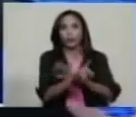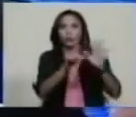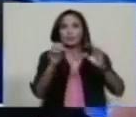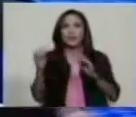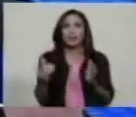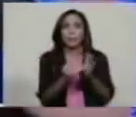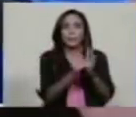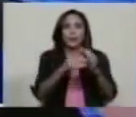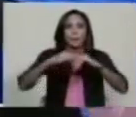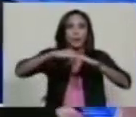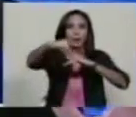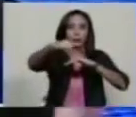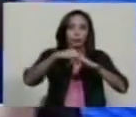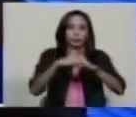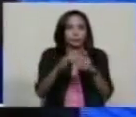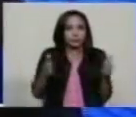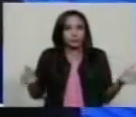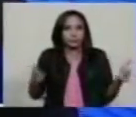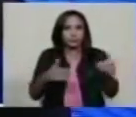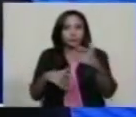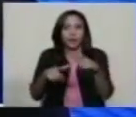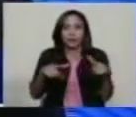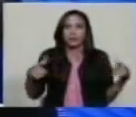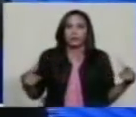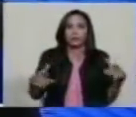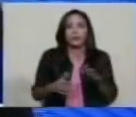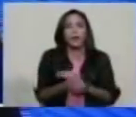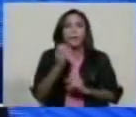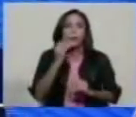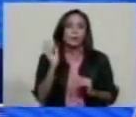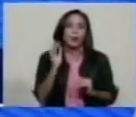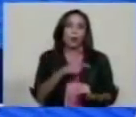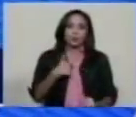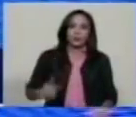todas las empresas, yo no diría que la mayoría, y que los amigos chinos me corrijan,